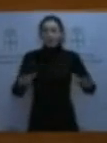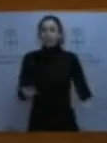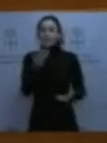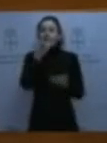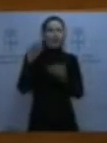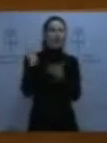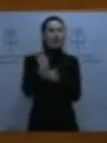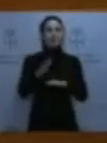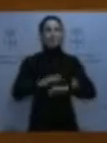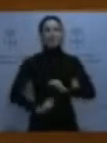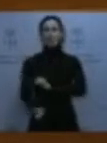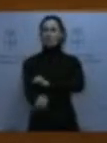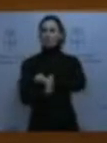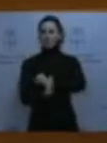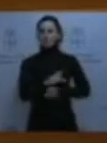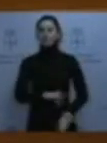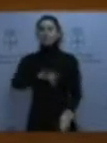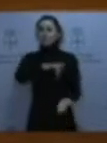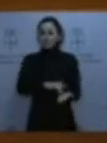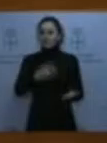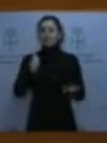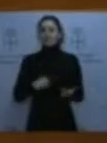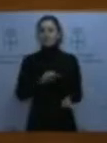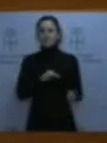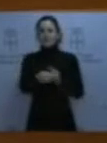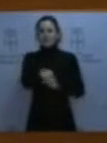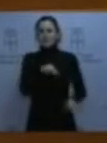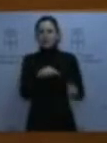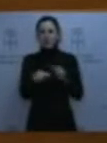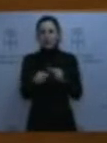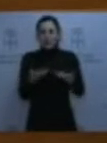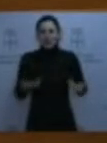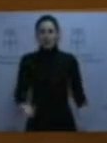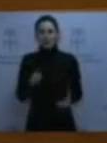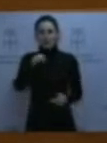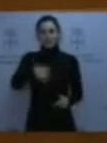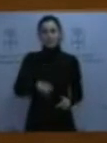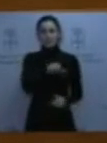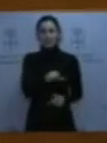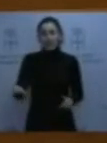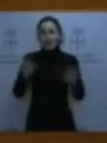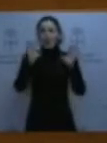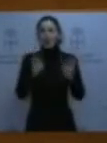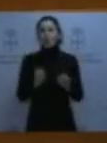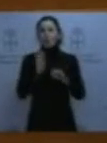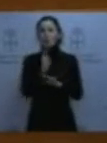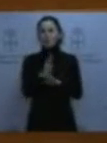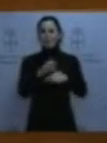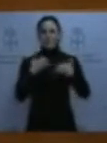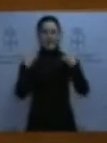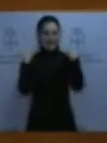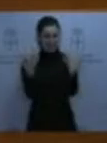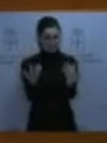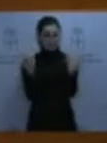las trampas que se hacen a la transparencia. Esta misma semana, este Parlamento recibía por primera vez la